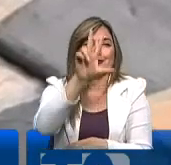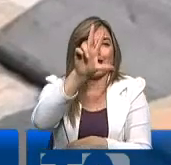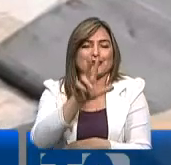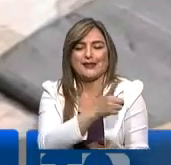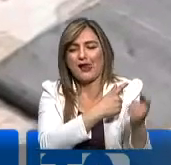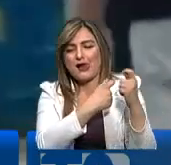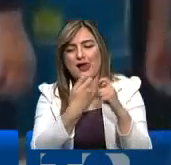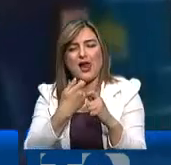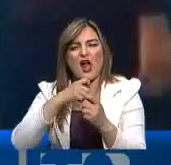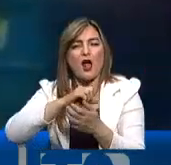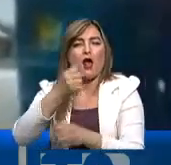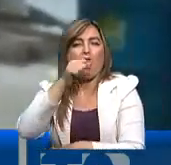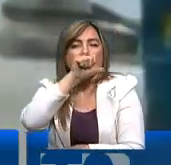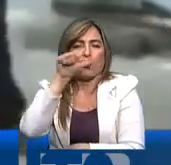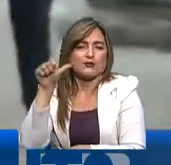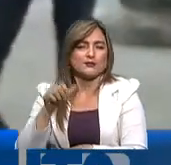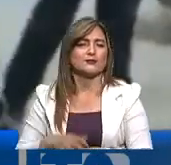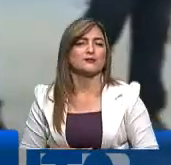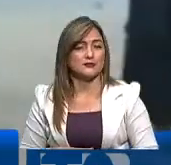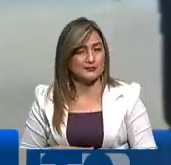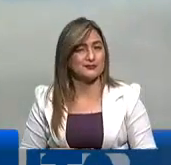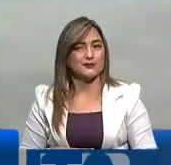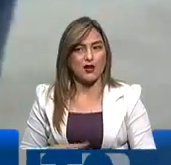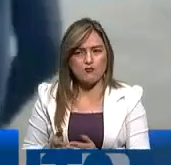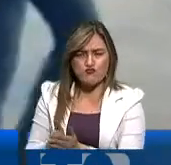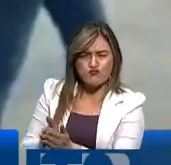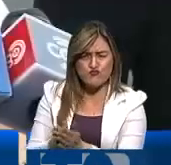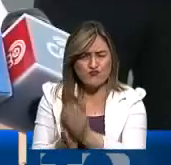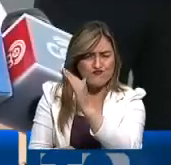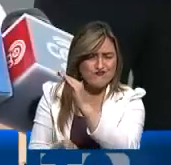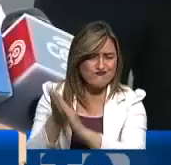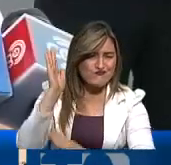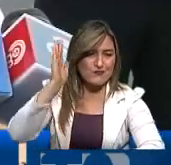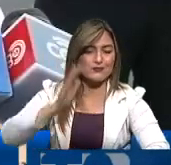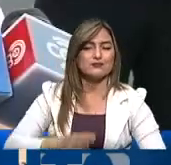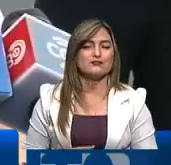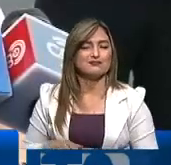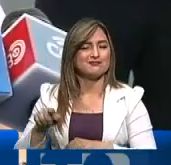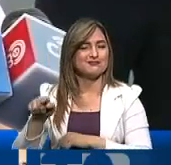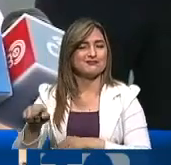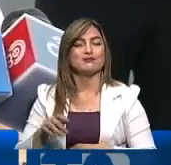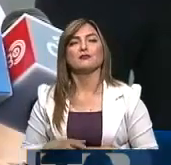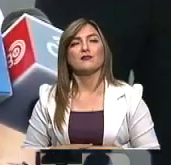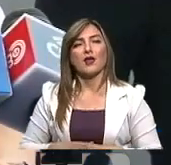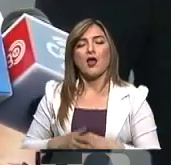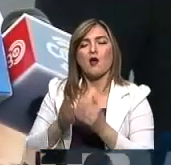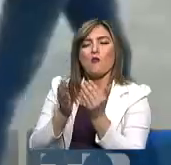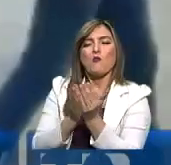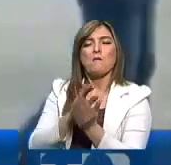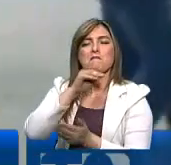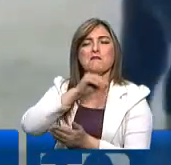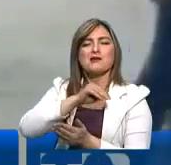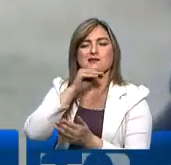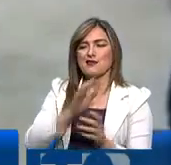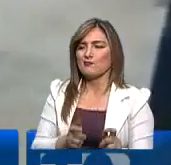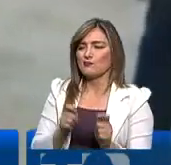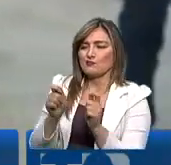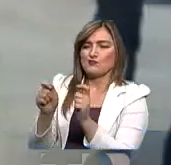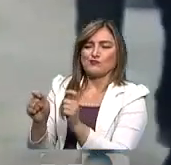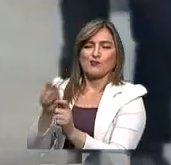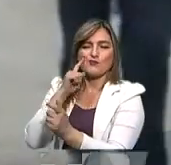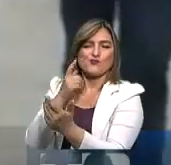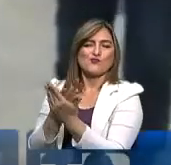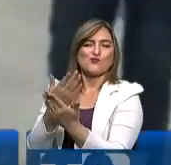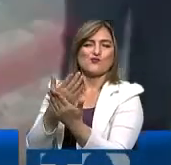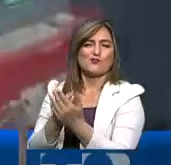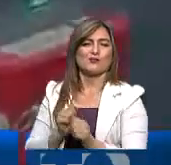con cocaína. La evidencia fue llevada al puerto de Manta. Ahí aproximadamente hay una tonelada y media. Apenas 24 horas